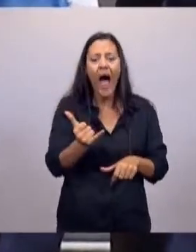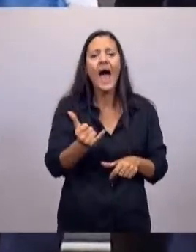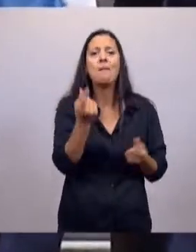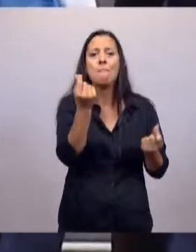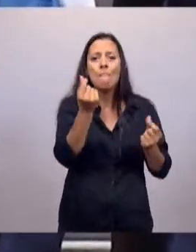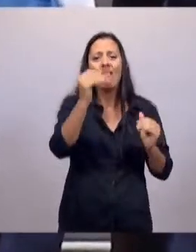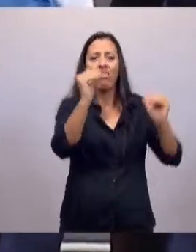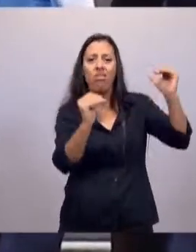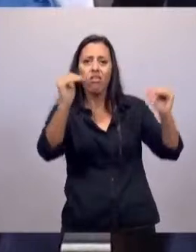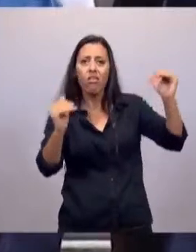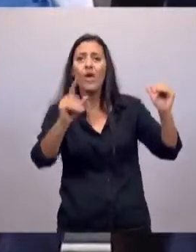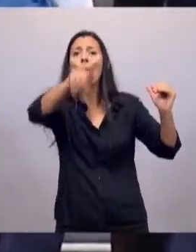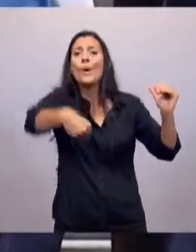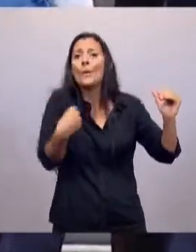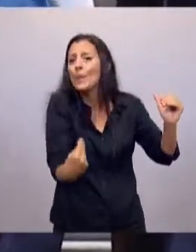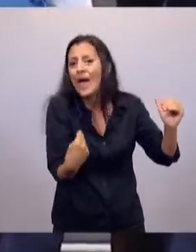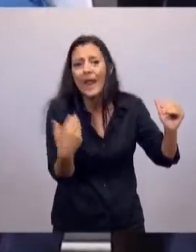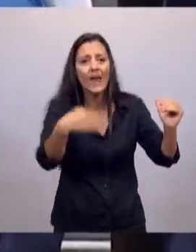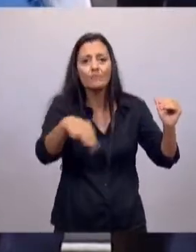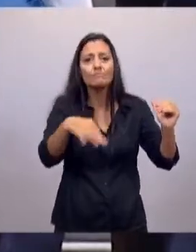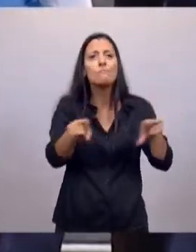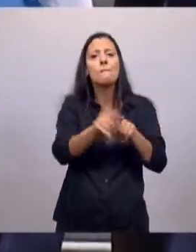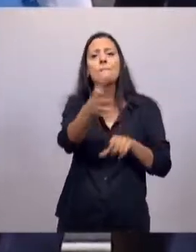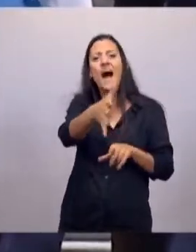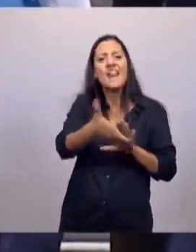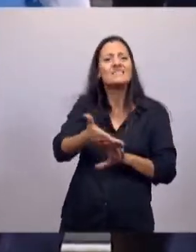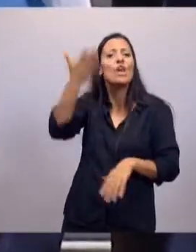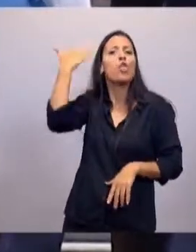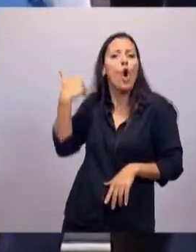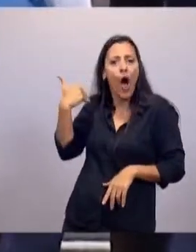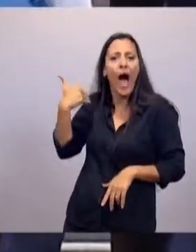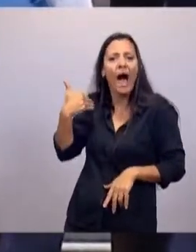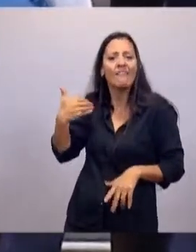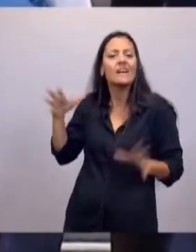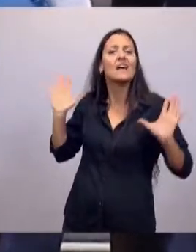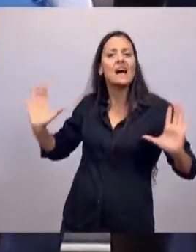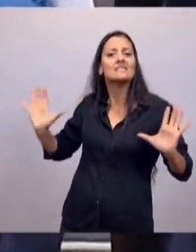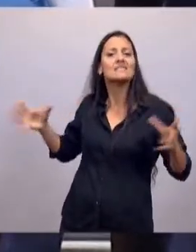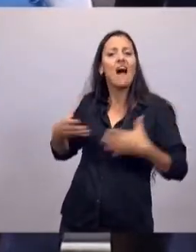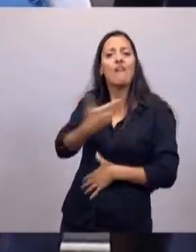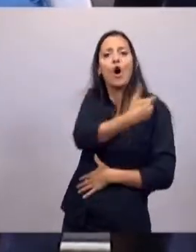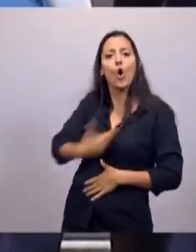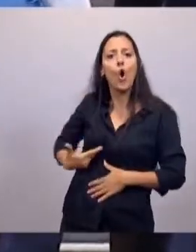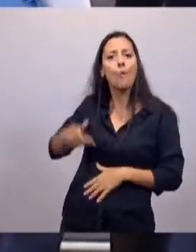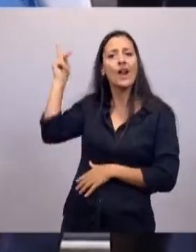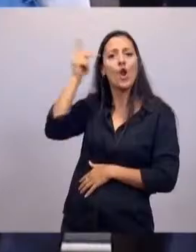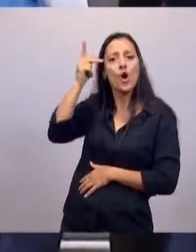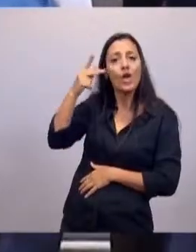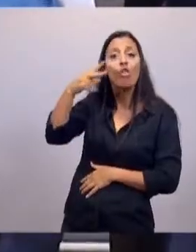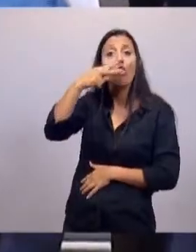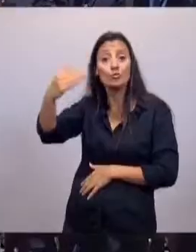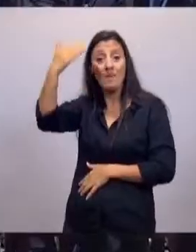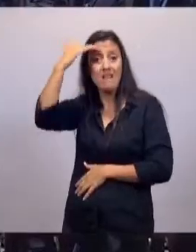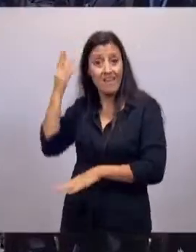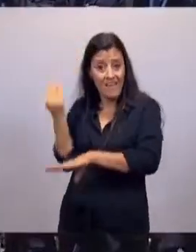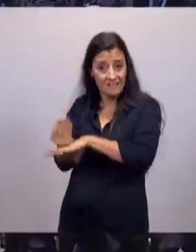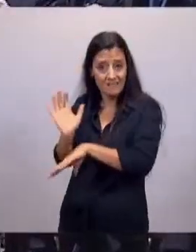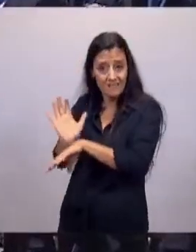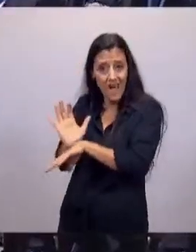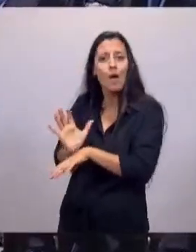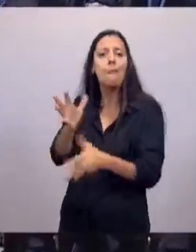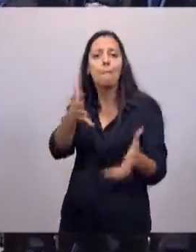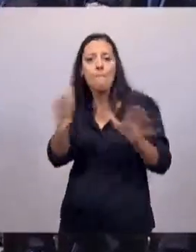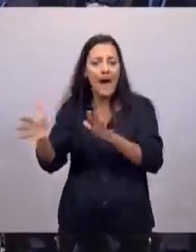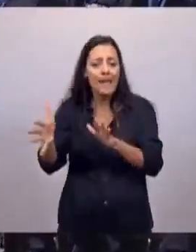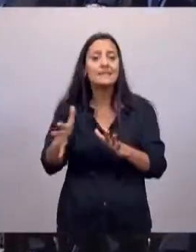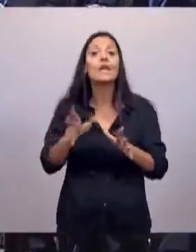tarifas son soles equiparables al desastre que dejó el kirchnerismo en el año 2015. En el plano